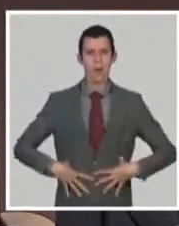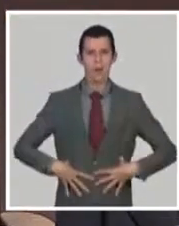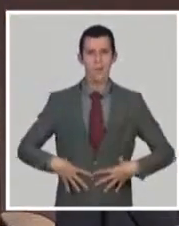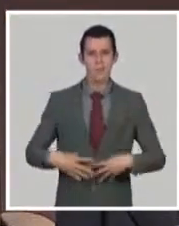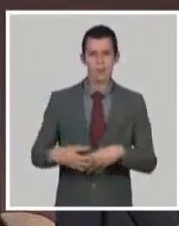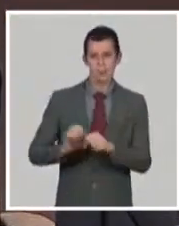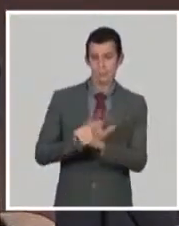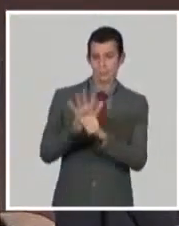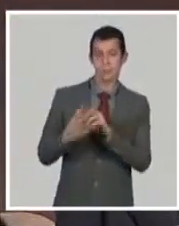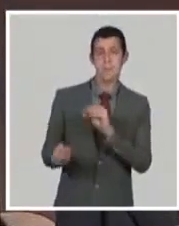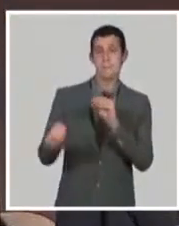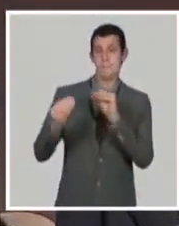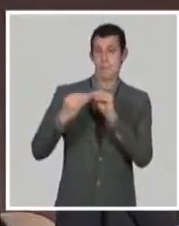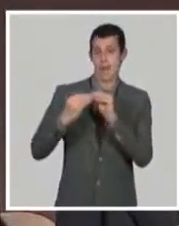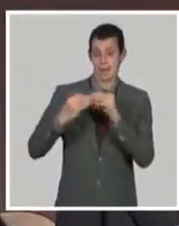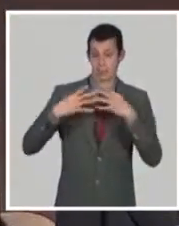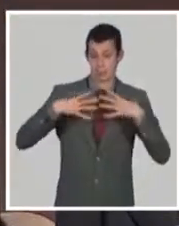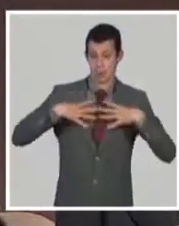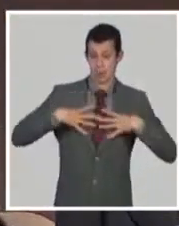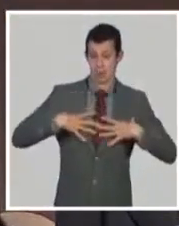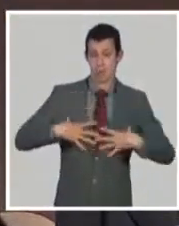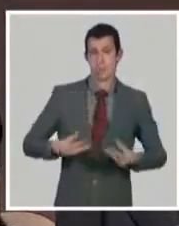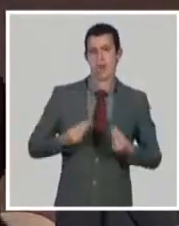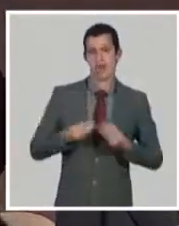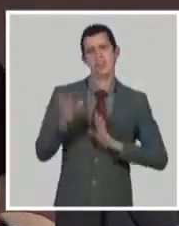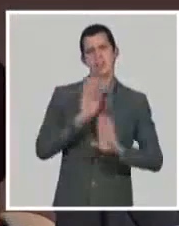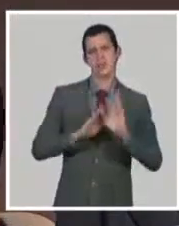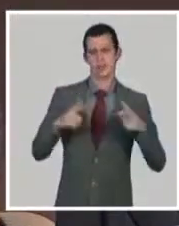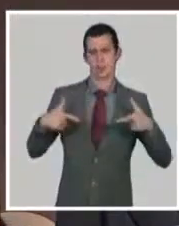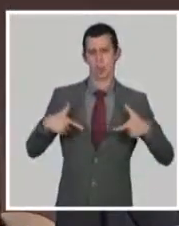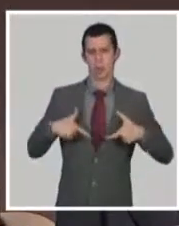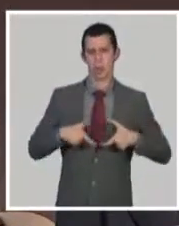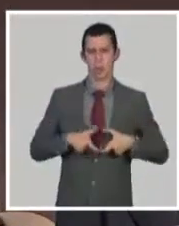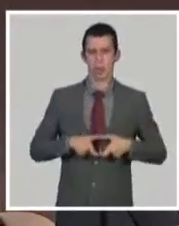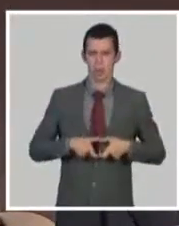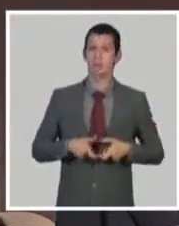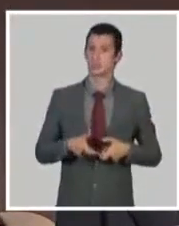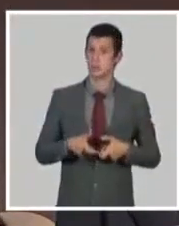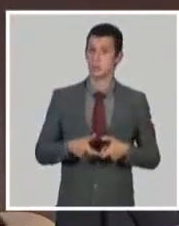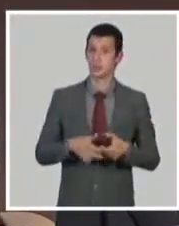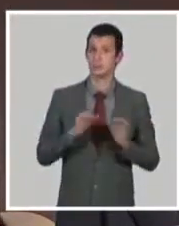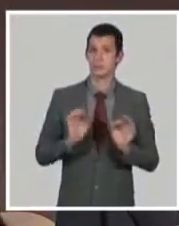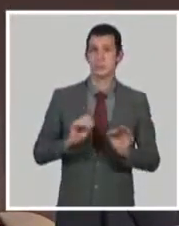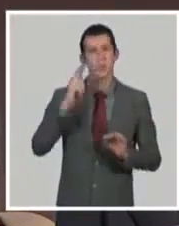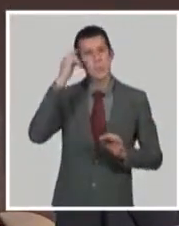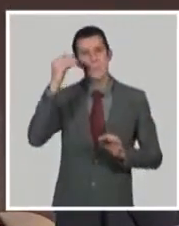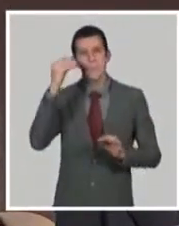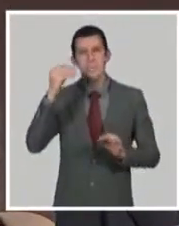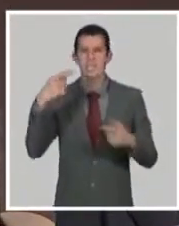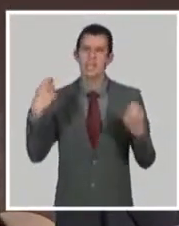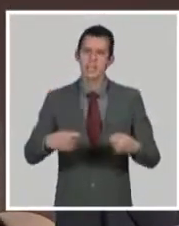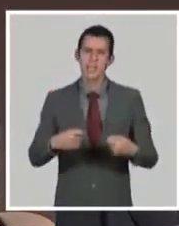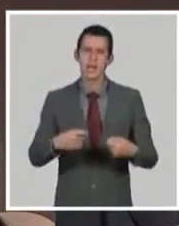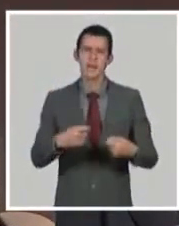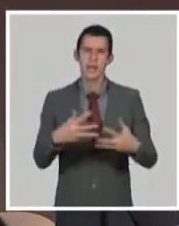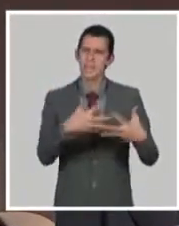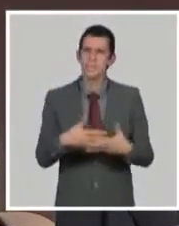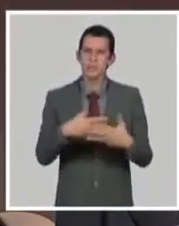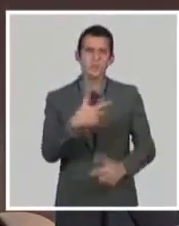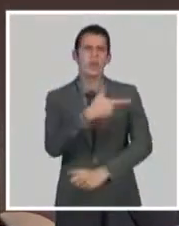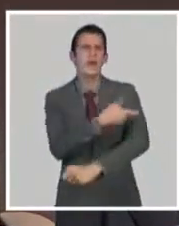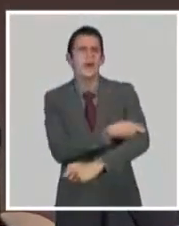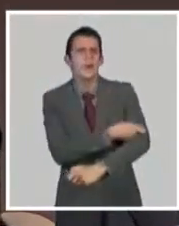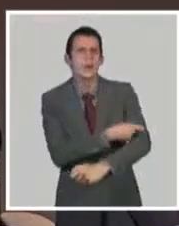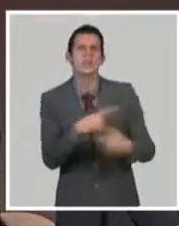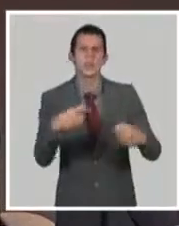eso es preocupante. Es preocupante. Entonces, de ahí que se están hablando de una tercera dosis de vacuna, la misma Moderna, aplicar para que